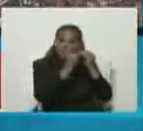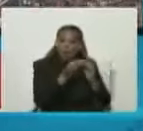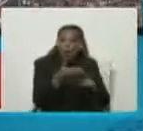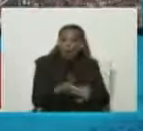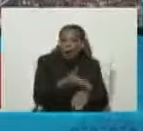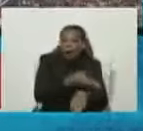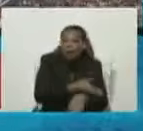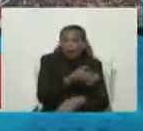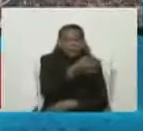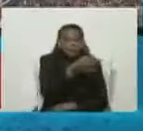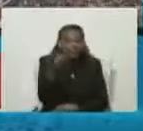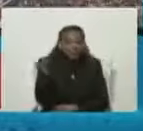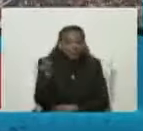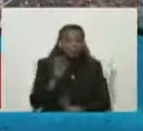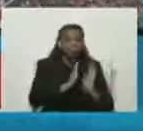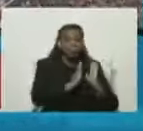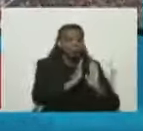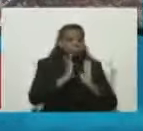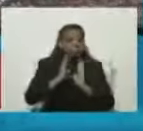afinadito.